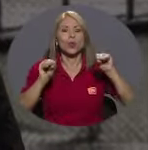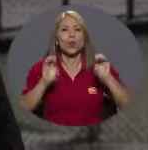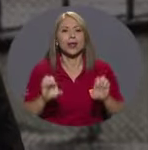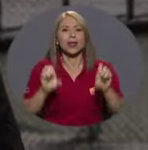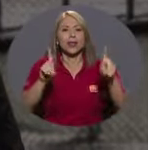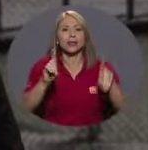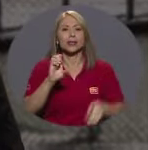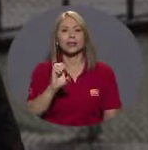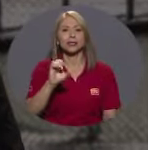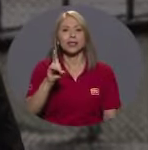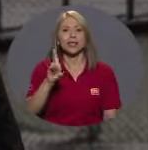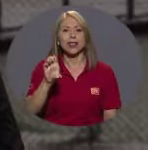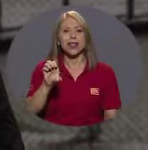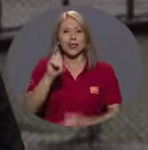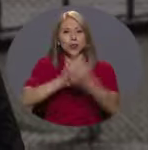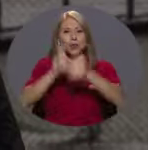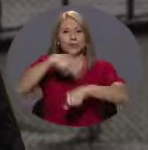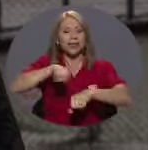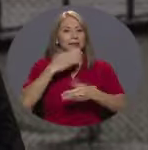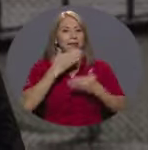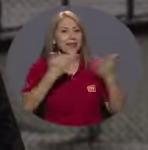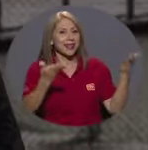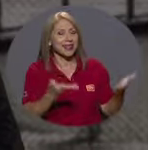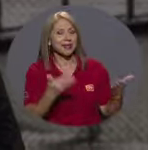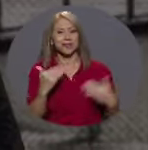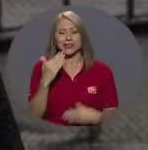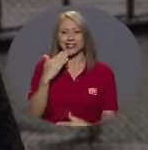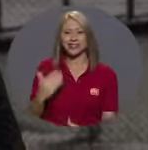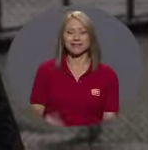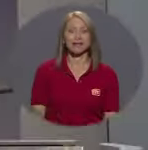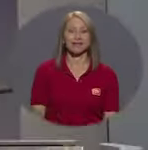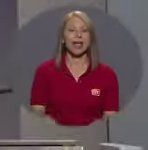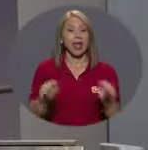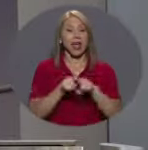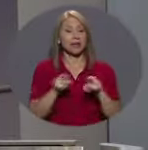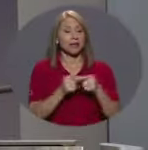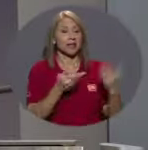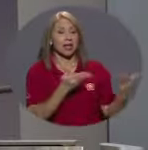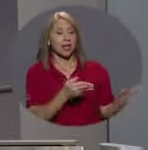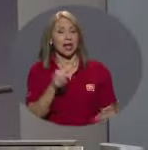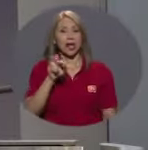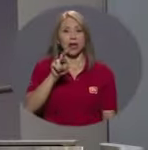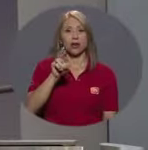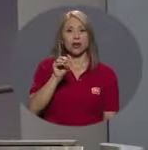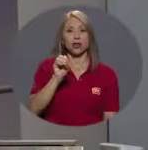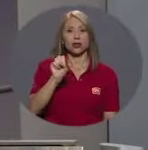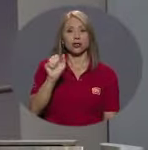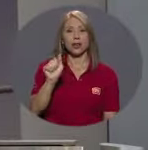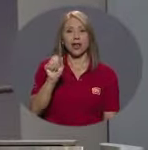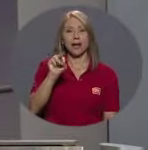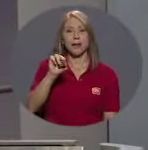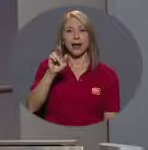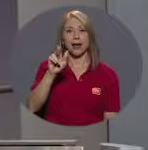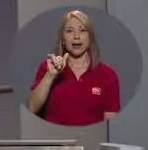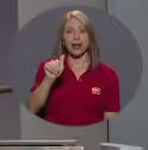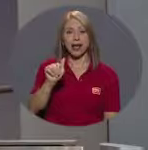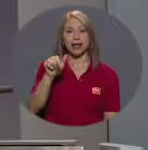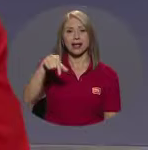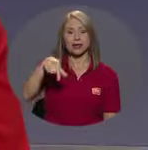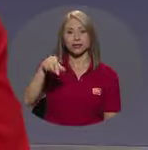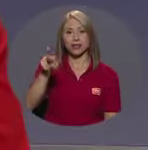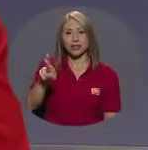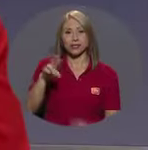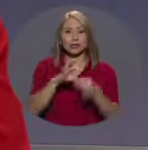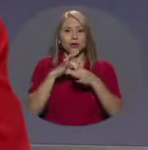CIDE de la Universidad Nacional. Bienvenida una vez más, Magali. Muchas gracias. Además, está con nosotros Rosa María Quiroz Rodríguez, quien